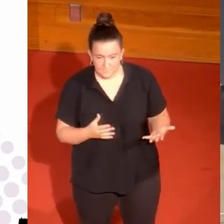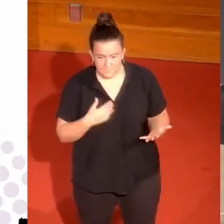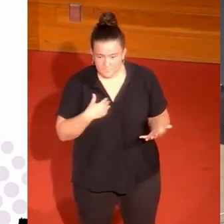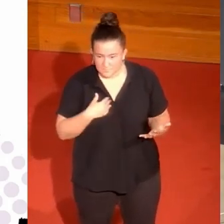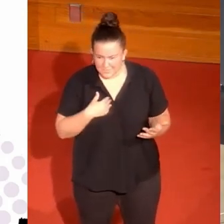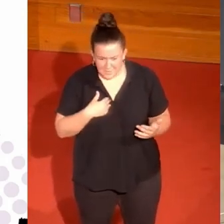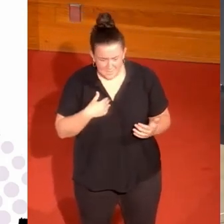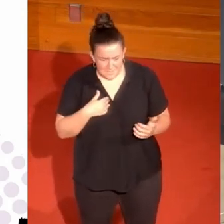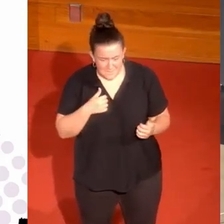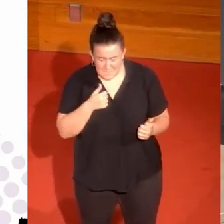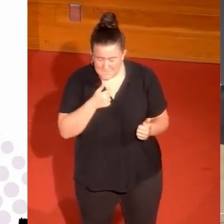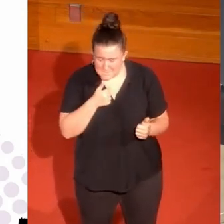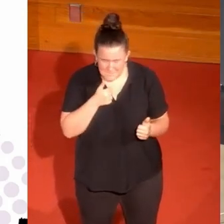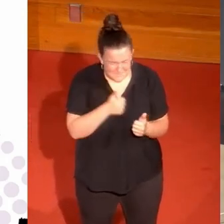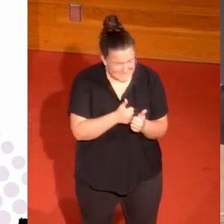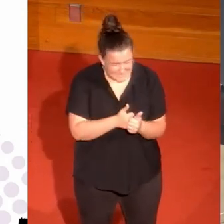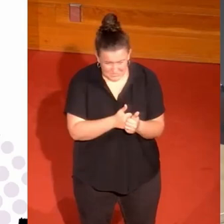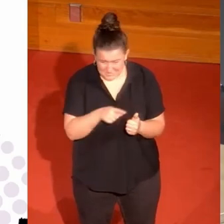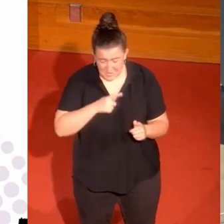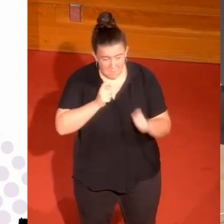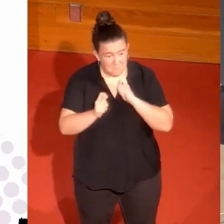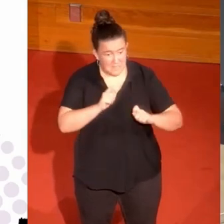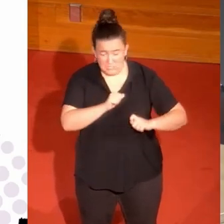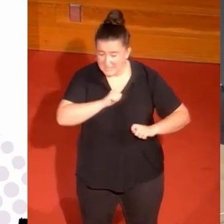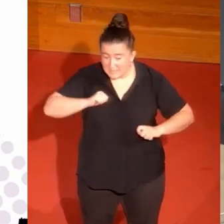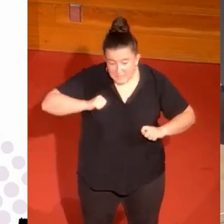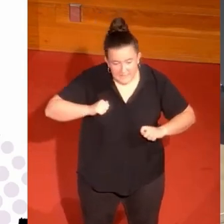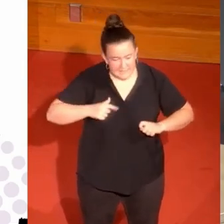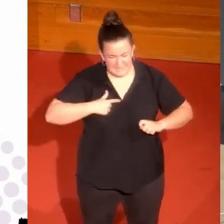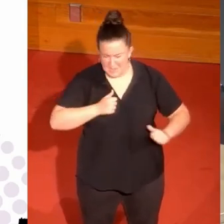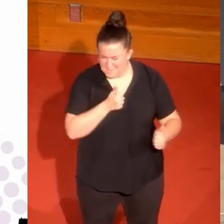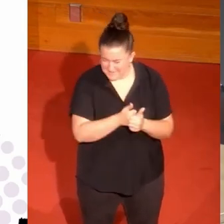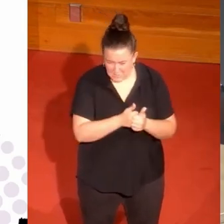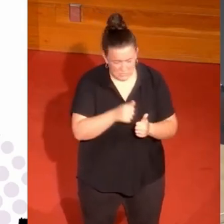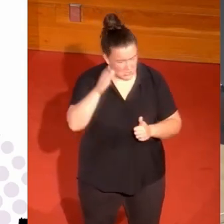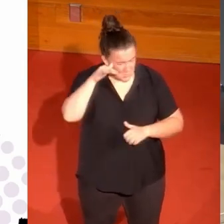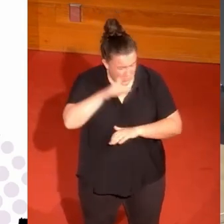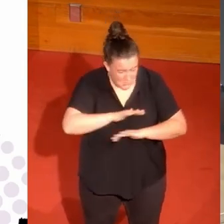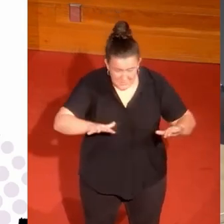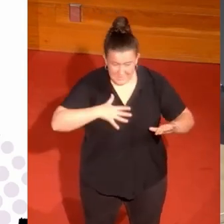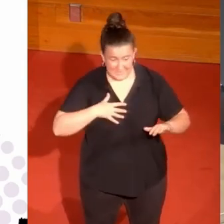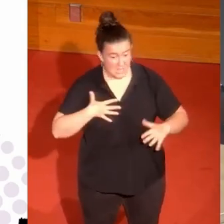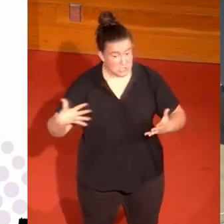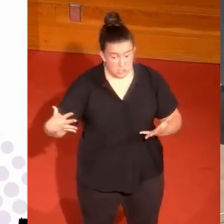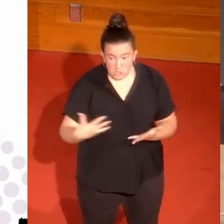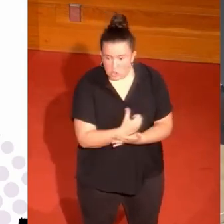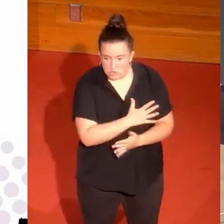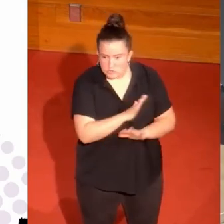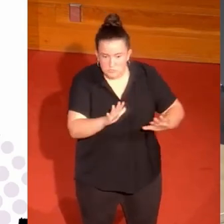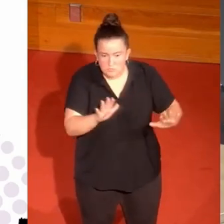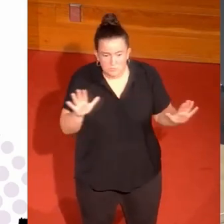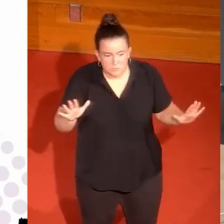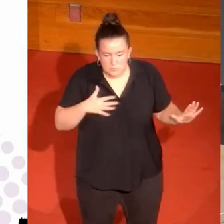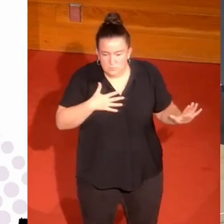una persecución brutal contra los medios independientes persigue constantemente a todo aquel que que